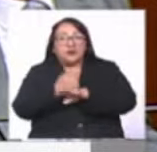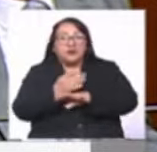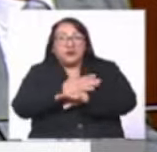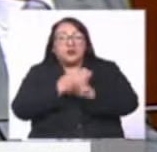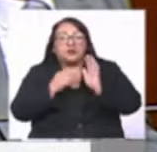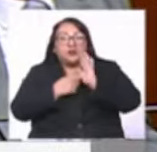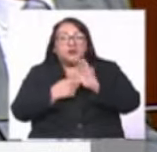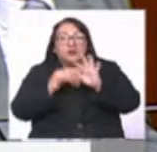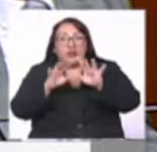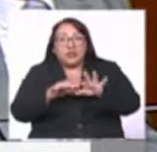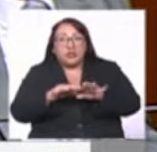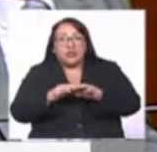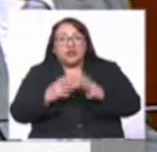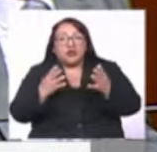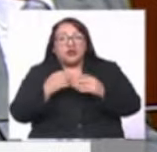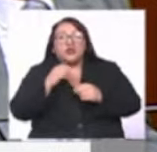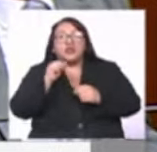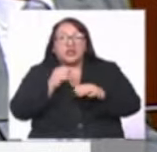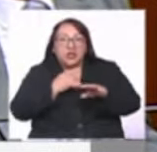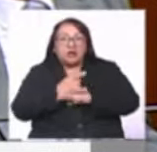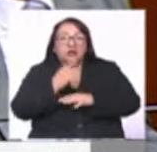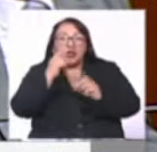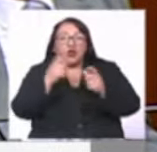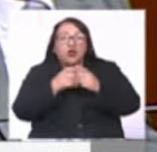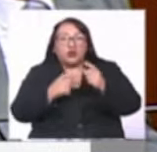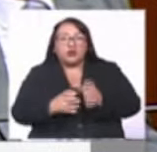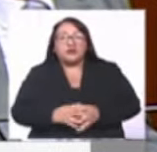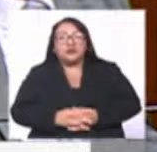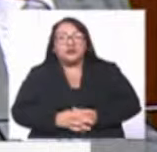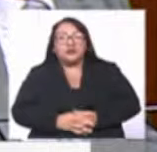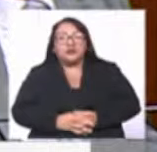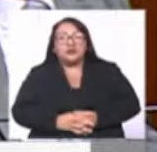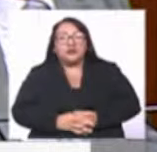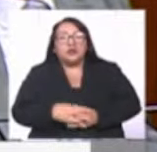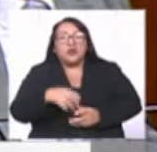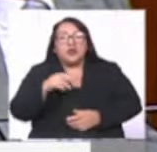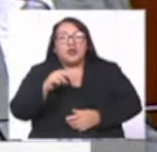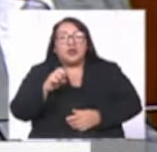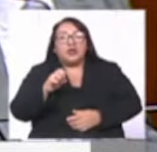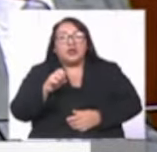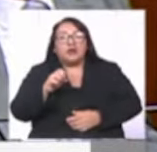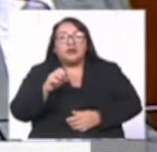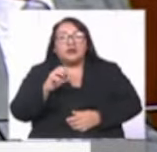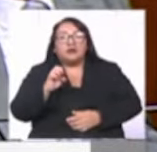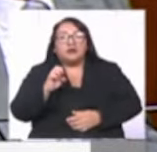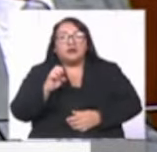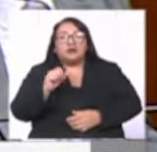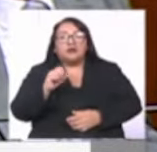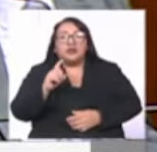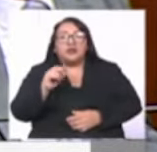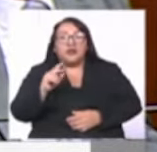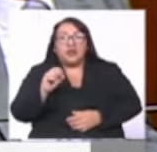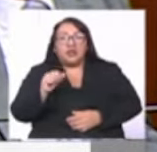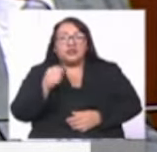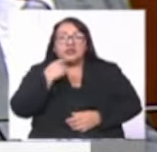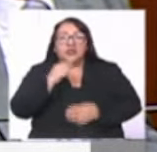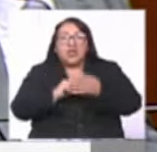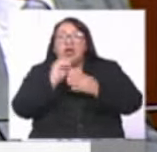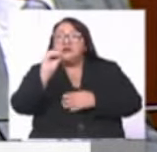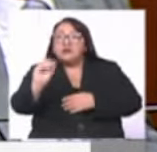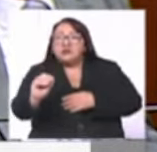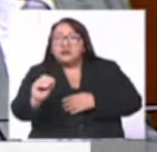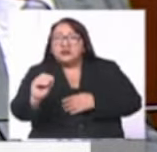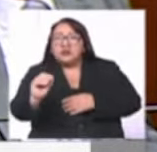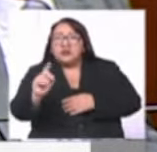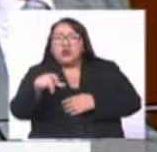presentan un escrito donde recusan al Señor congresista delegado esdr Ricardo Medina minaya el mismo que es puesto en conocimiento de este